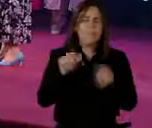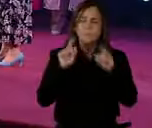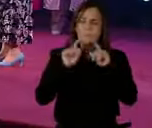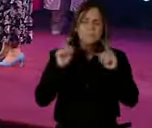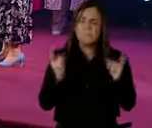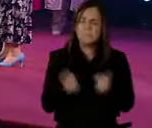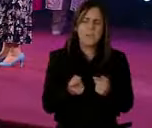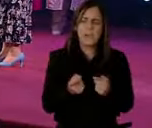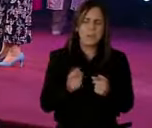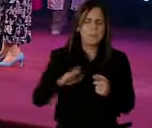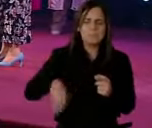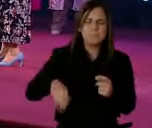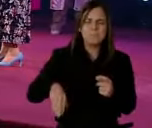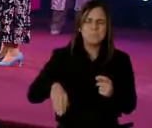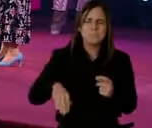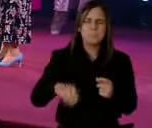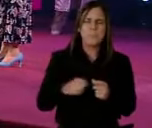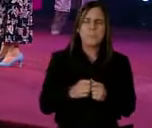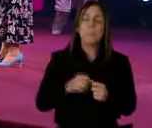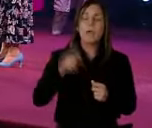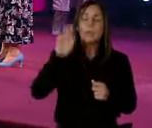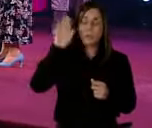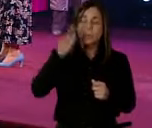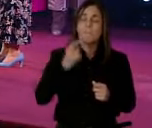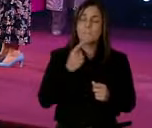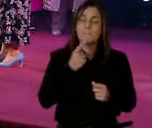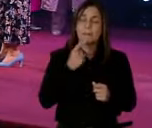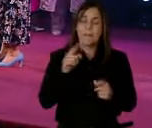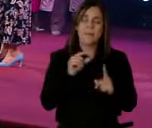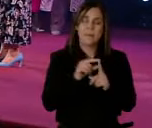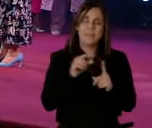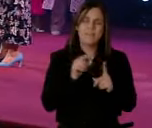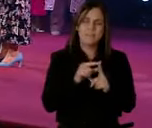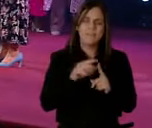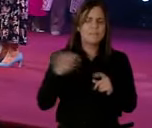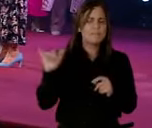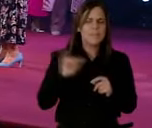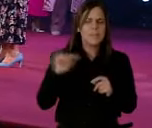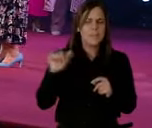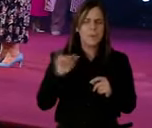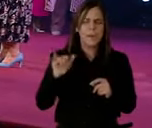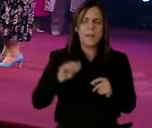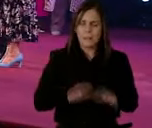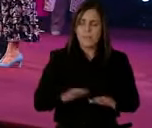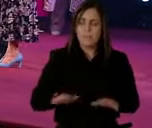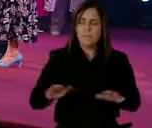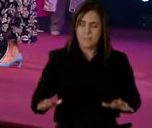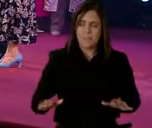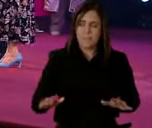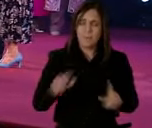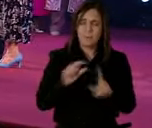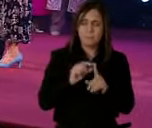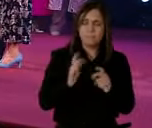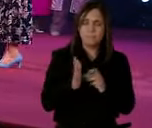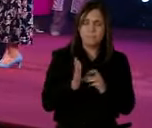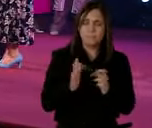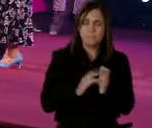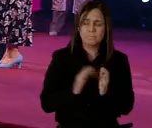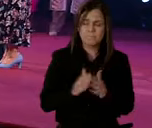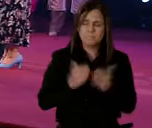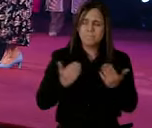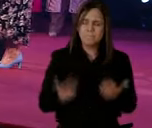dedicados Moisés, que fueron dedicados Samuel, que fueron dedicados Jesús y tantos otros niños de la Escritura que fueron presentados a ti en el